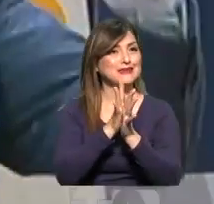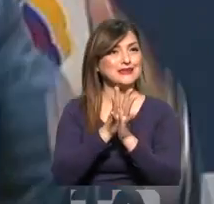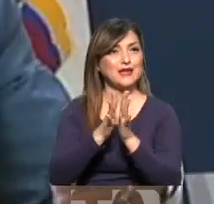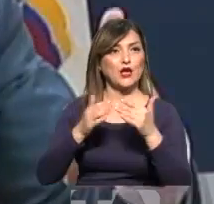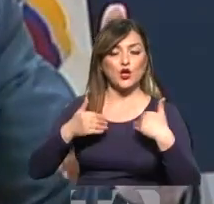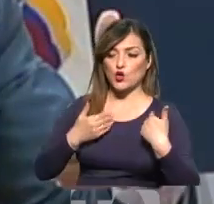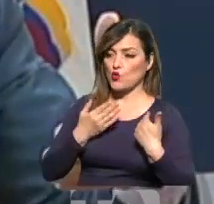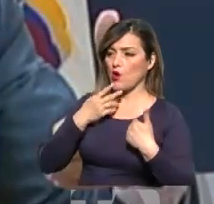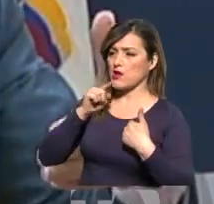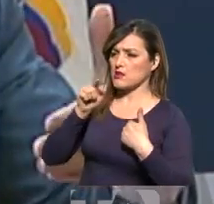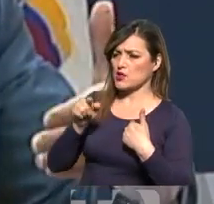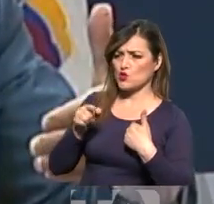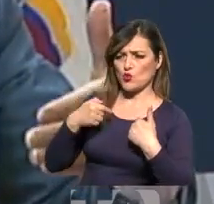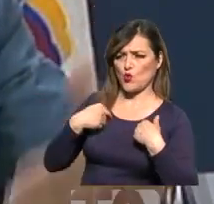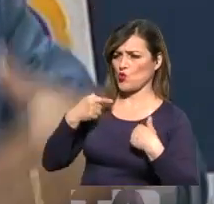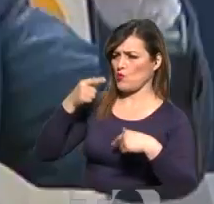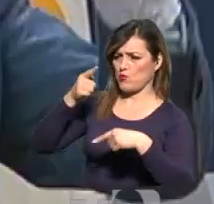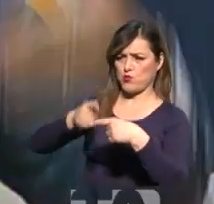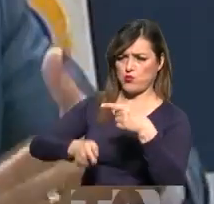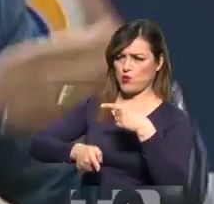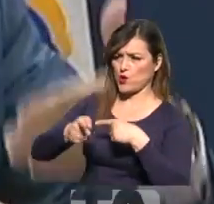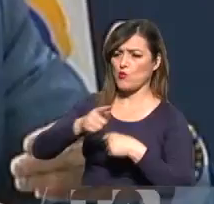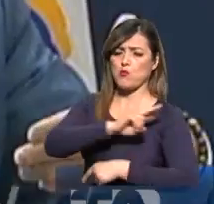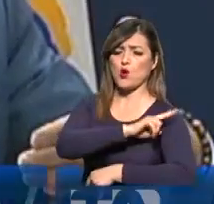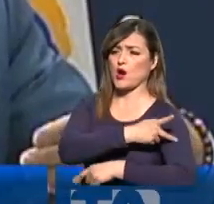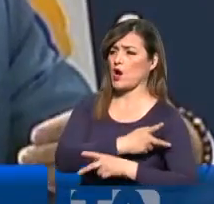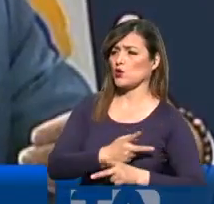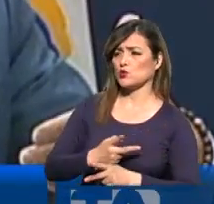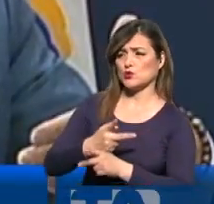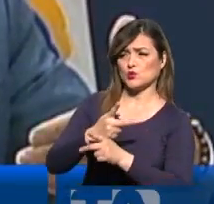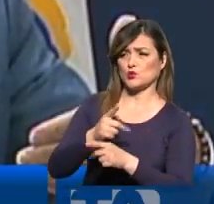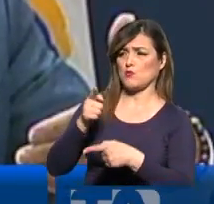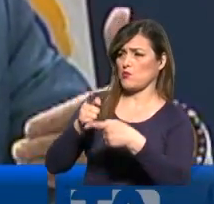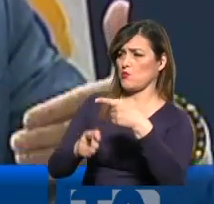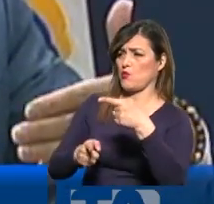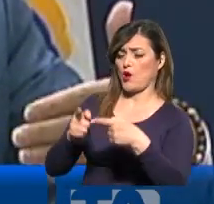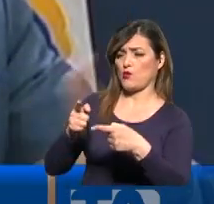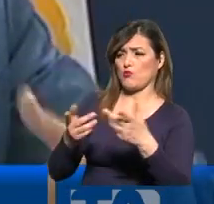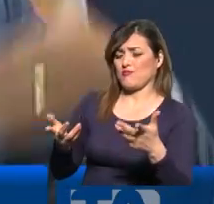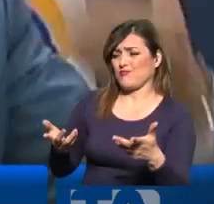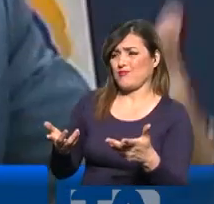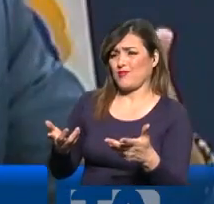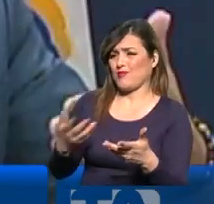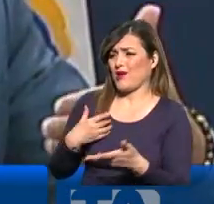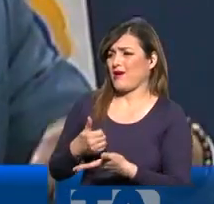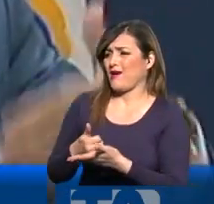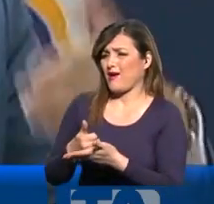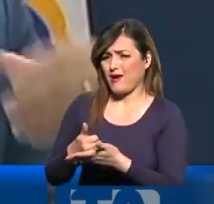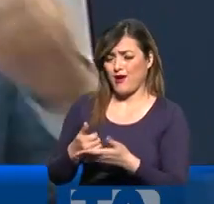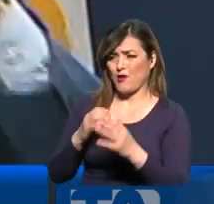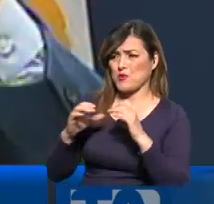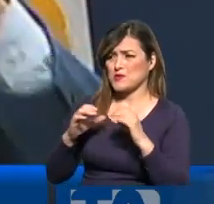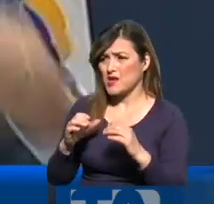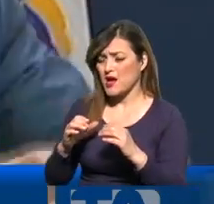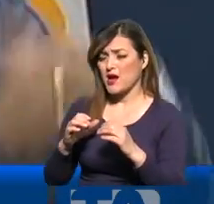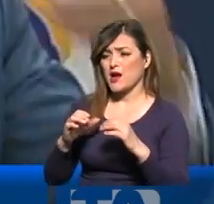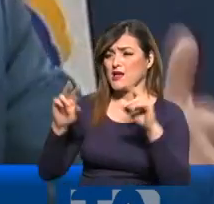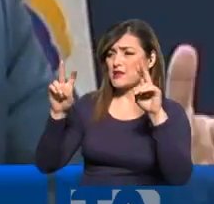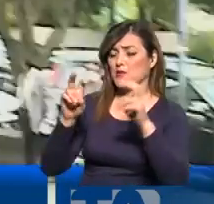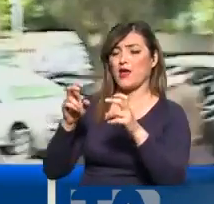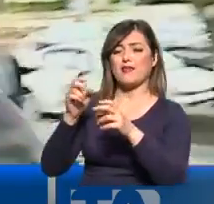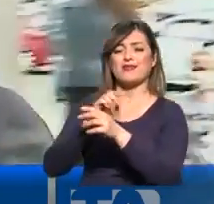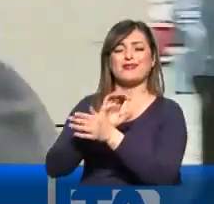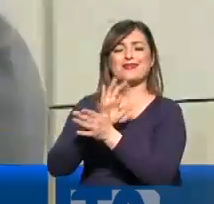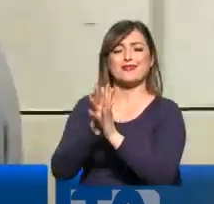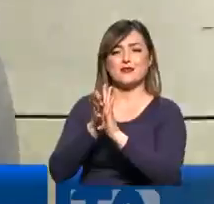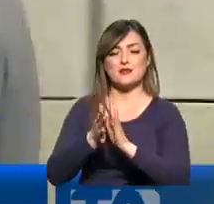manifestado cortante en relación de que soy vocal del Consejo de la Judicatura y no tengo en absoluto que conversar en relación a un tema